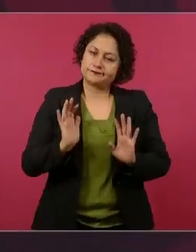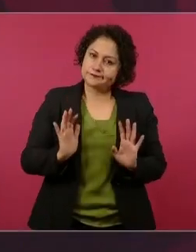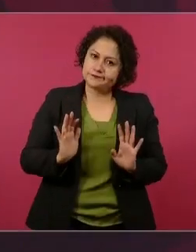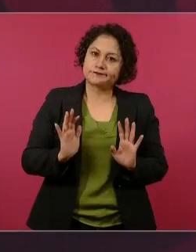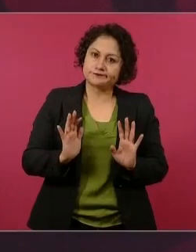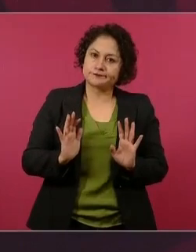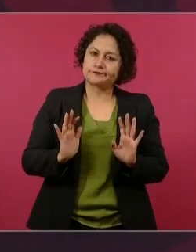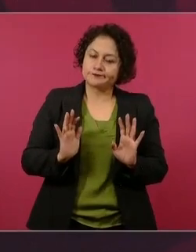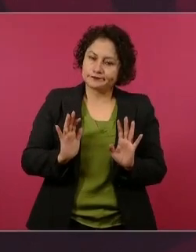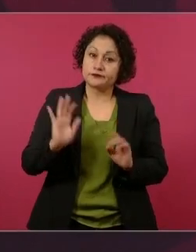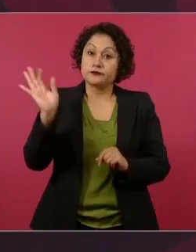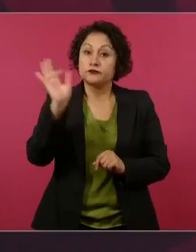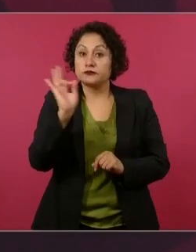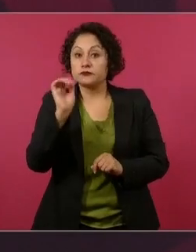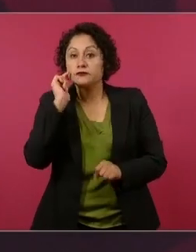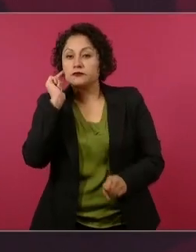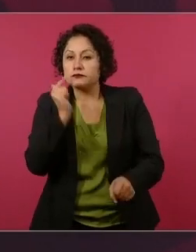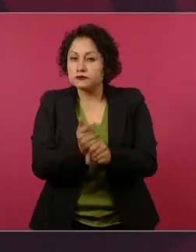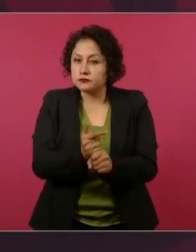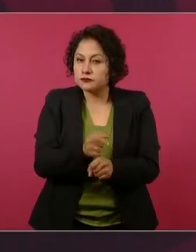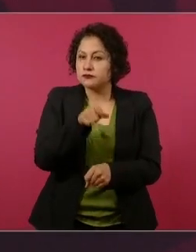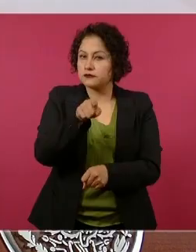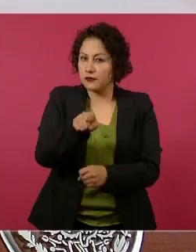Están engañando a la gente, ¿no?